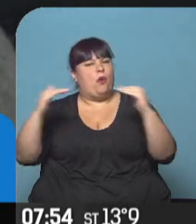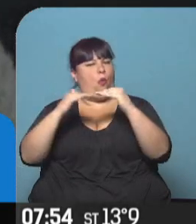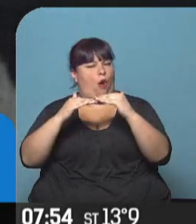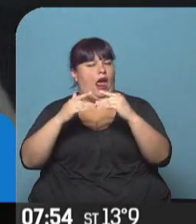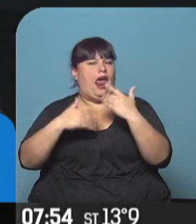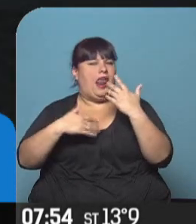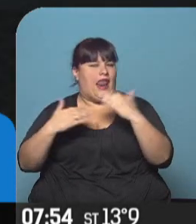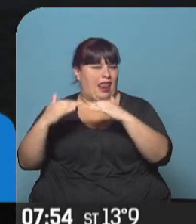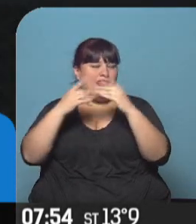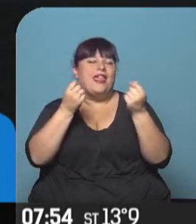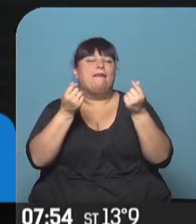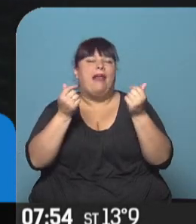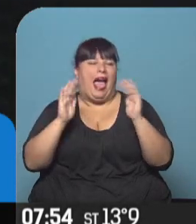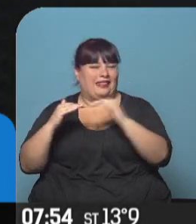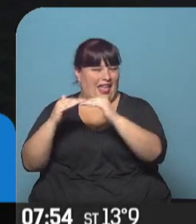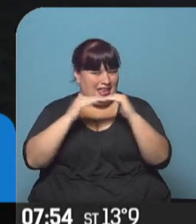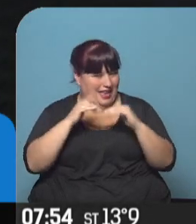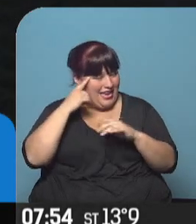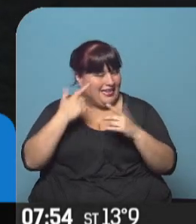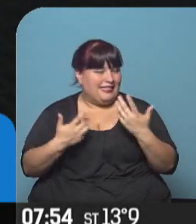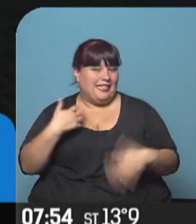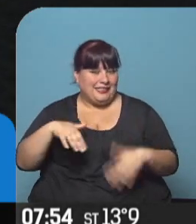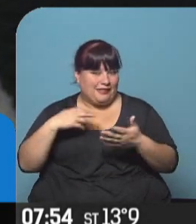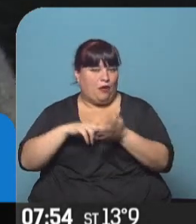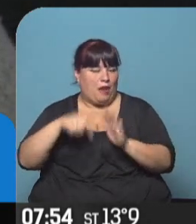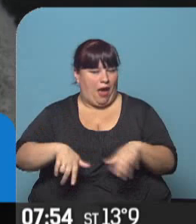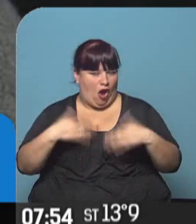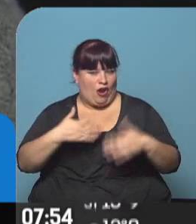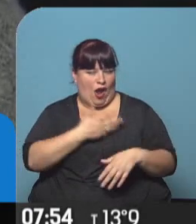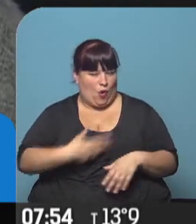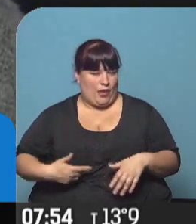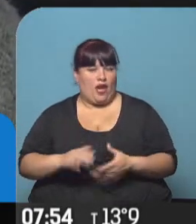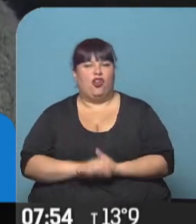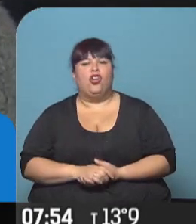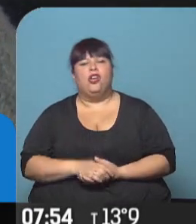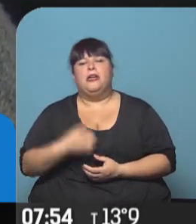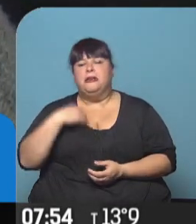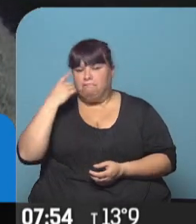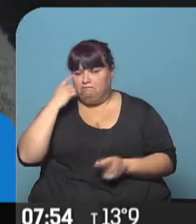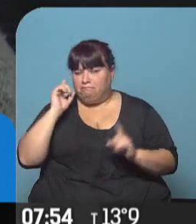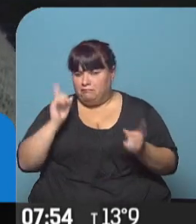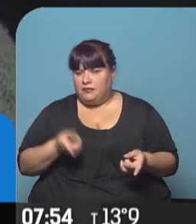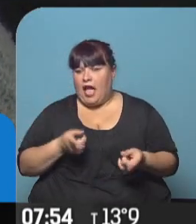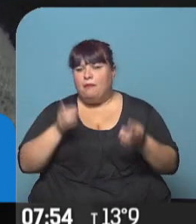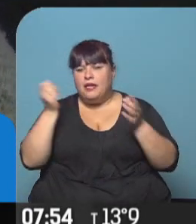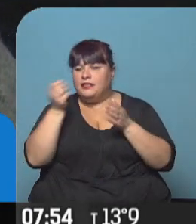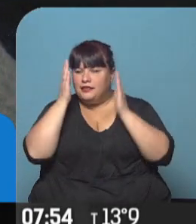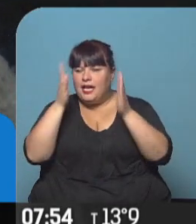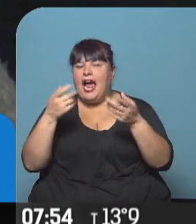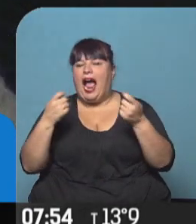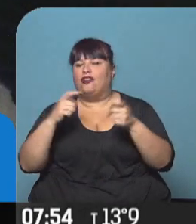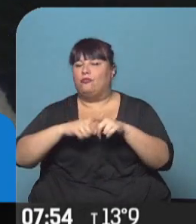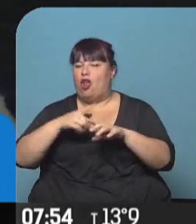un equilibrio fiscal que es lo que es el gran peso que tiene en este momento del gobierno y me parece que también va a apuntar al costo